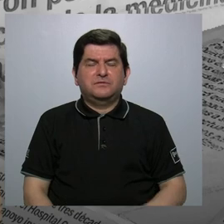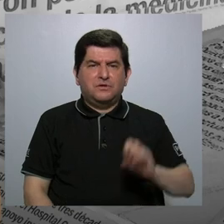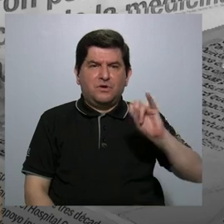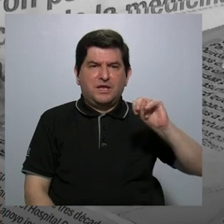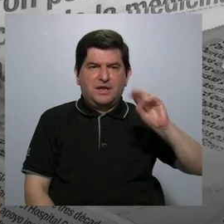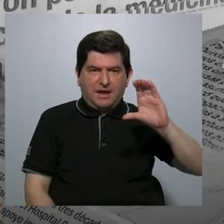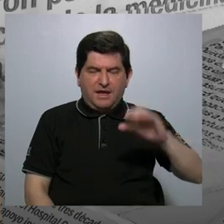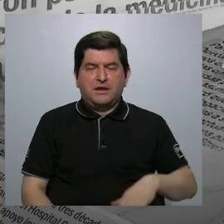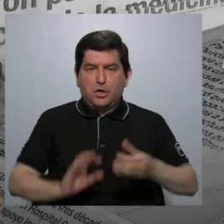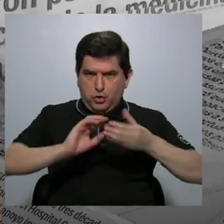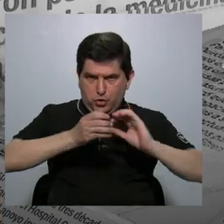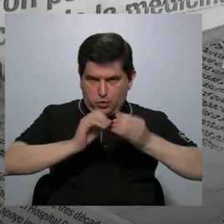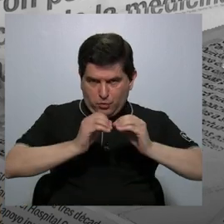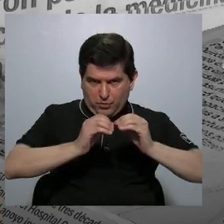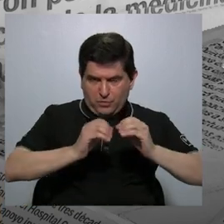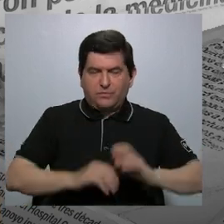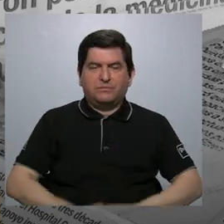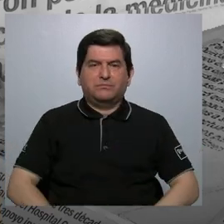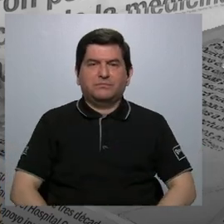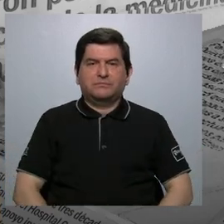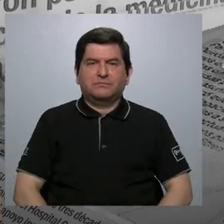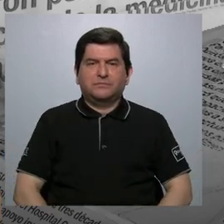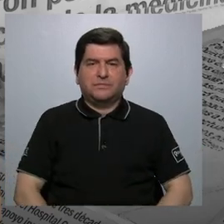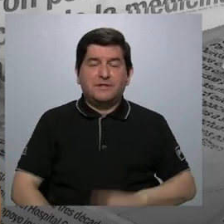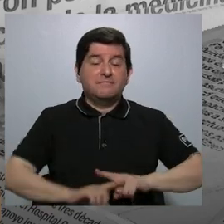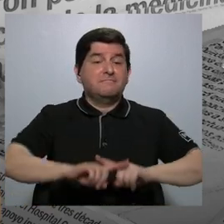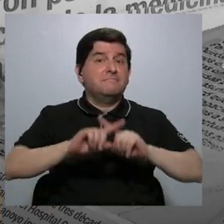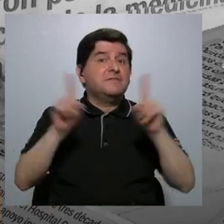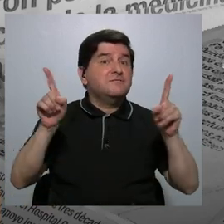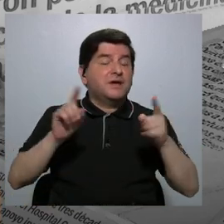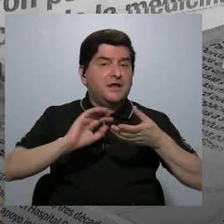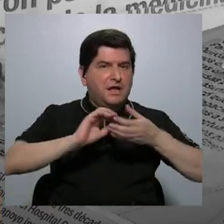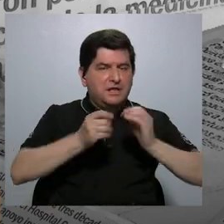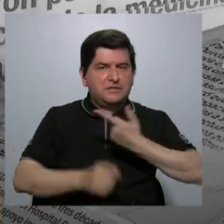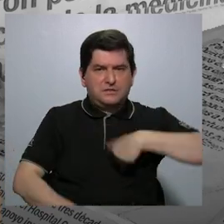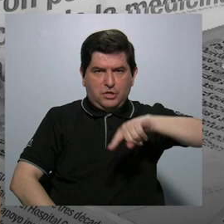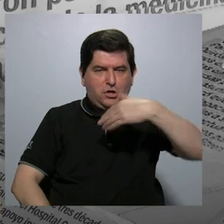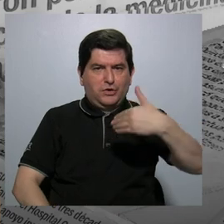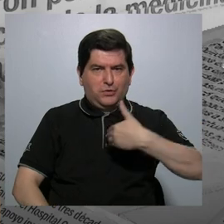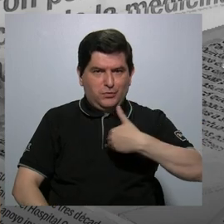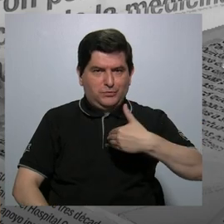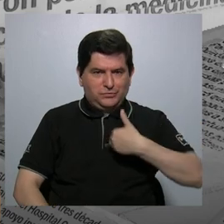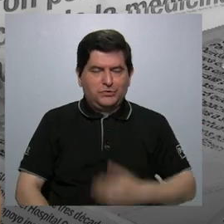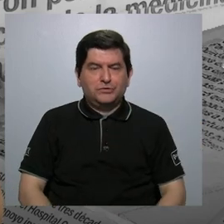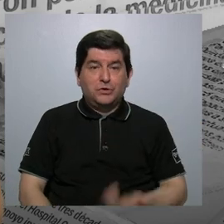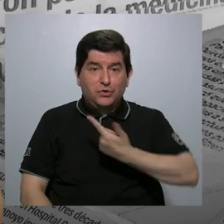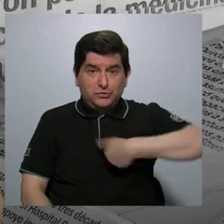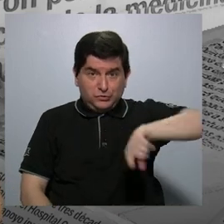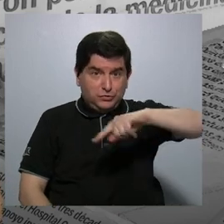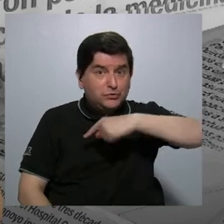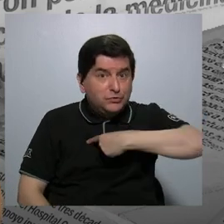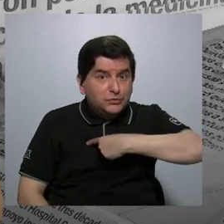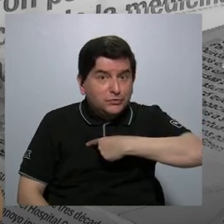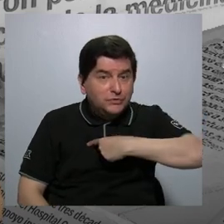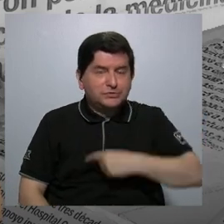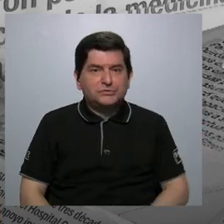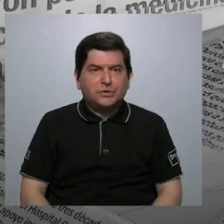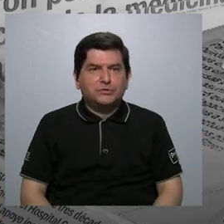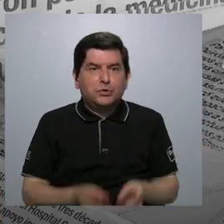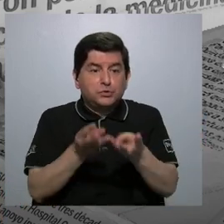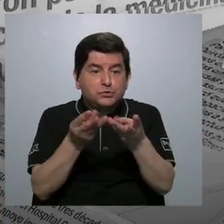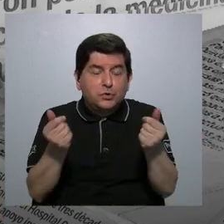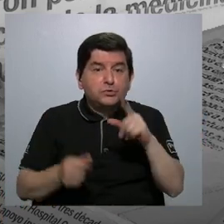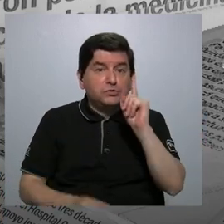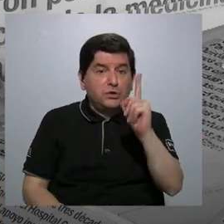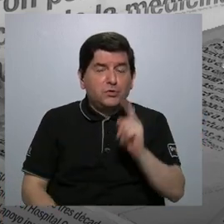INEC como dato, que difiere mucho de los cálculos que nosotros hacemos. Nosotros hemos hecho o generado